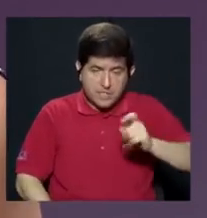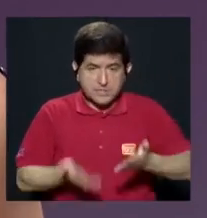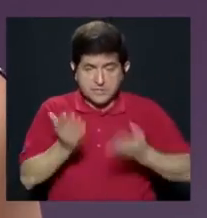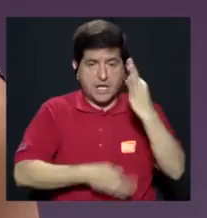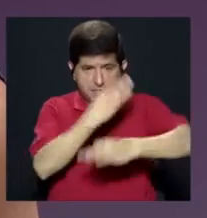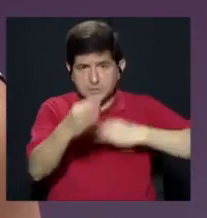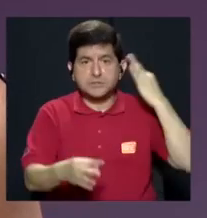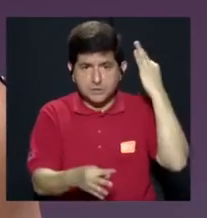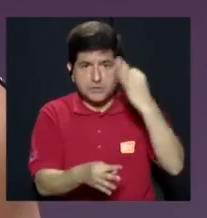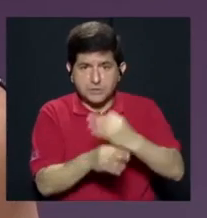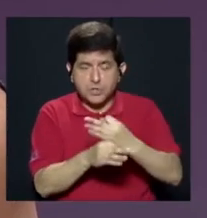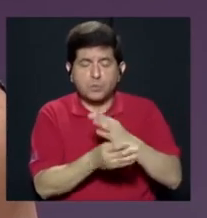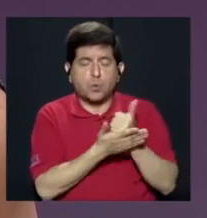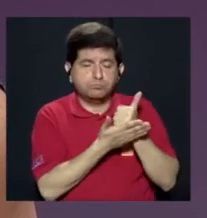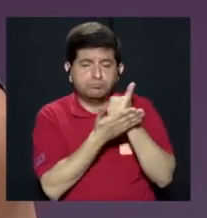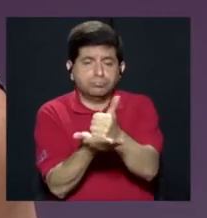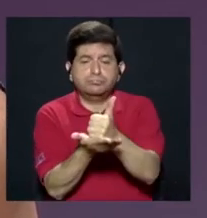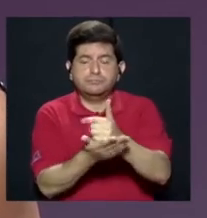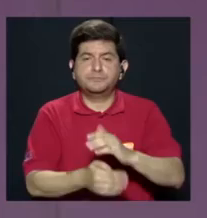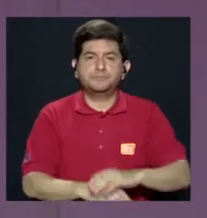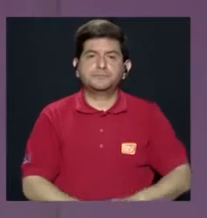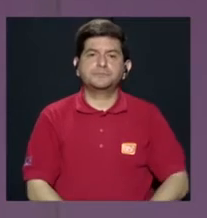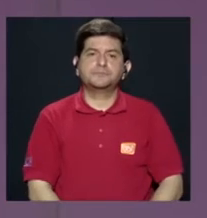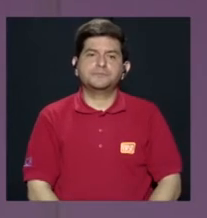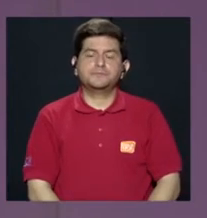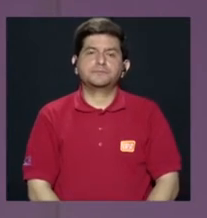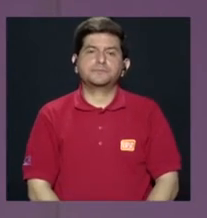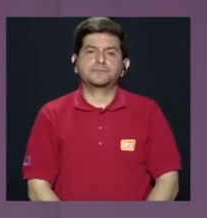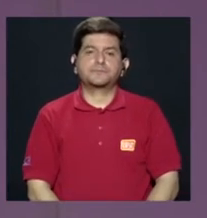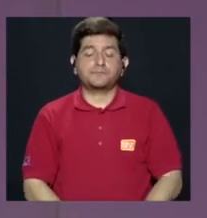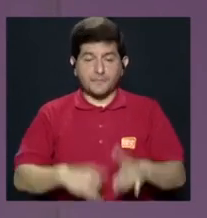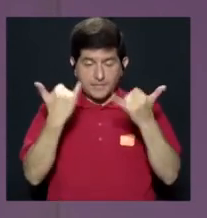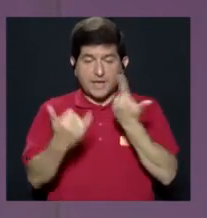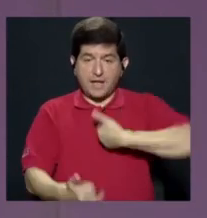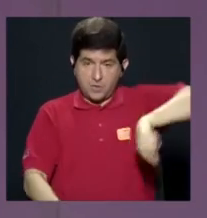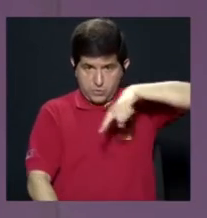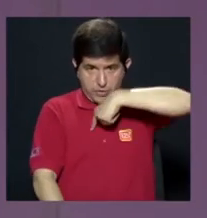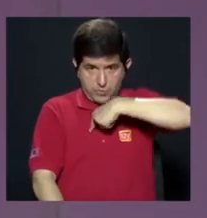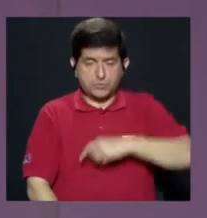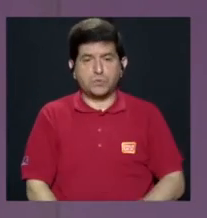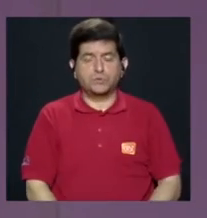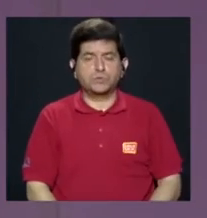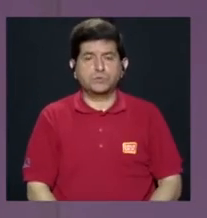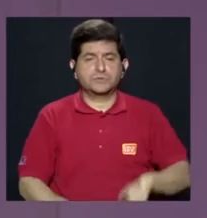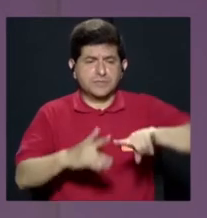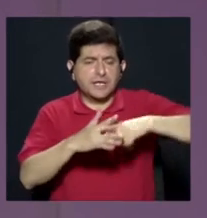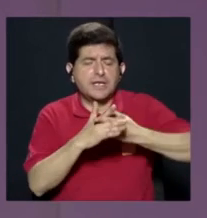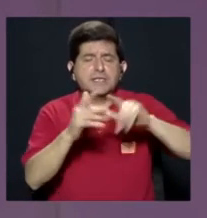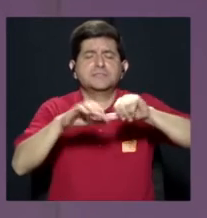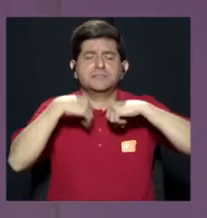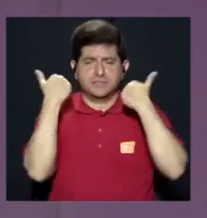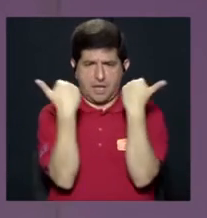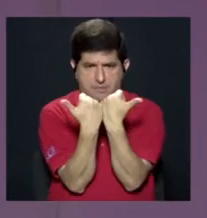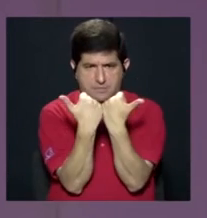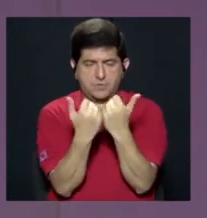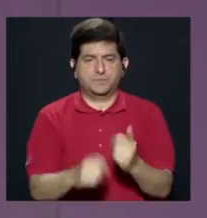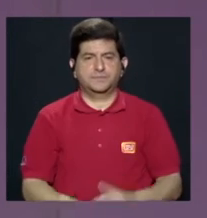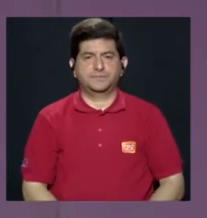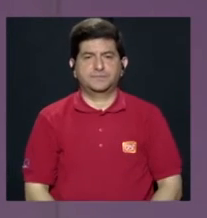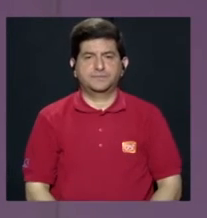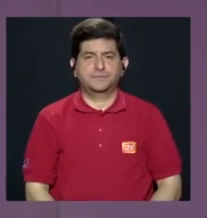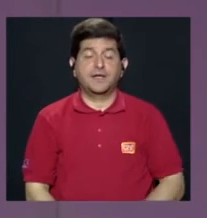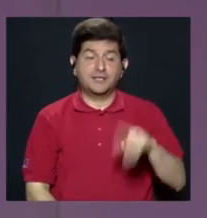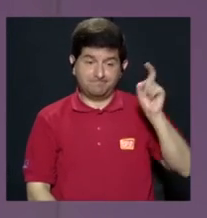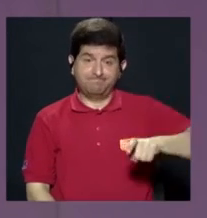ese tipo de colaboración? Ahorita estamos entablando apenas la asociación, ¿verdad? Entonces estamos